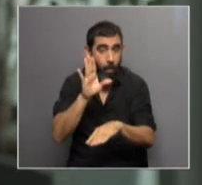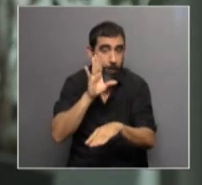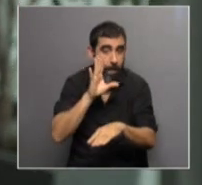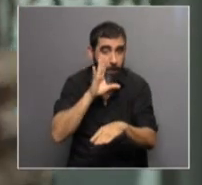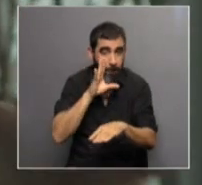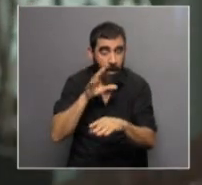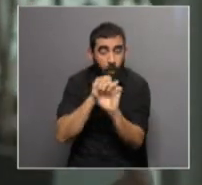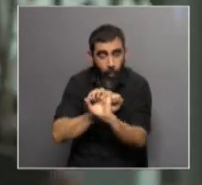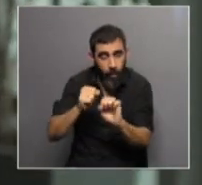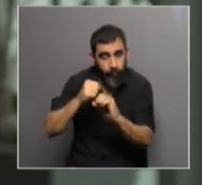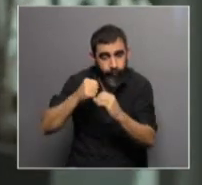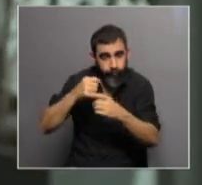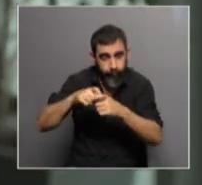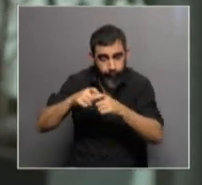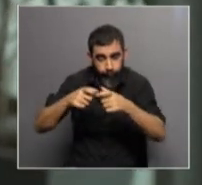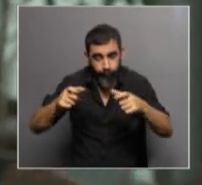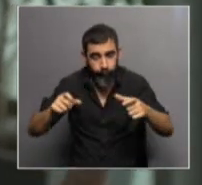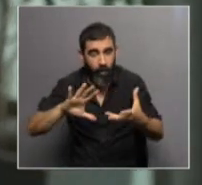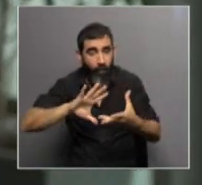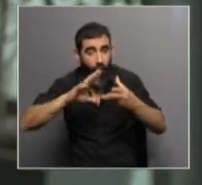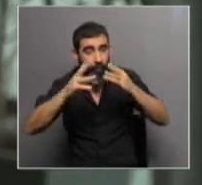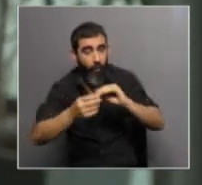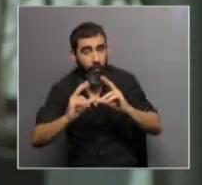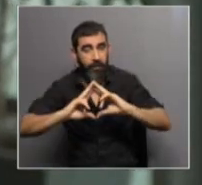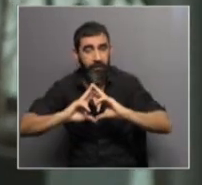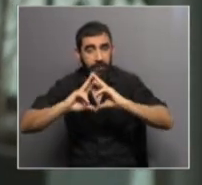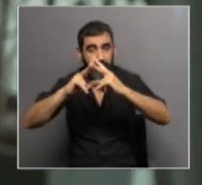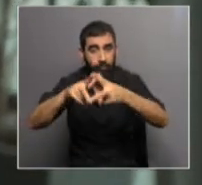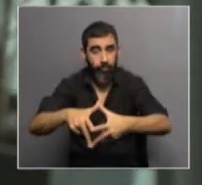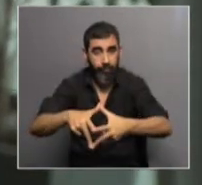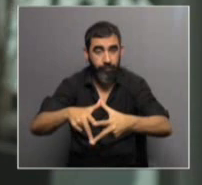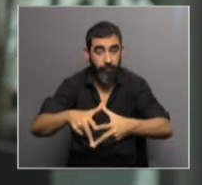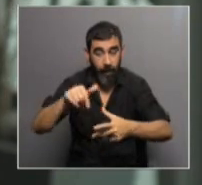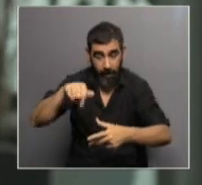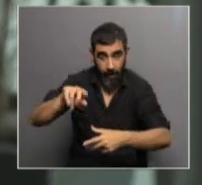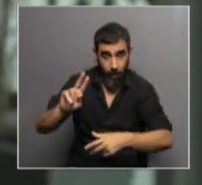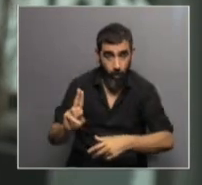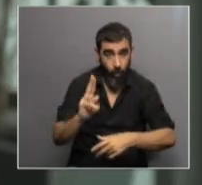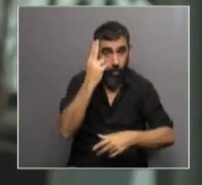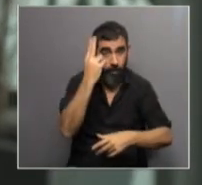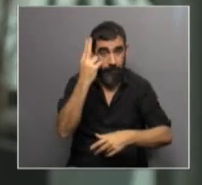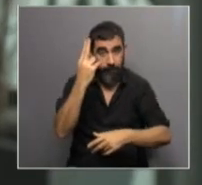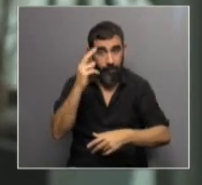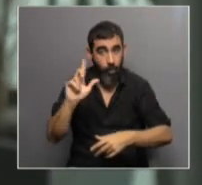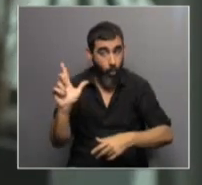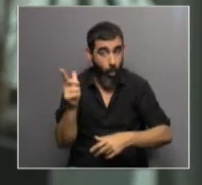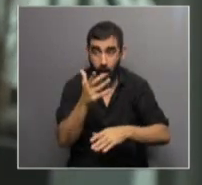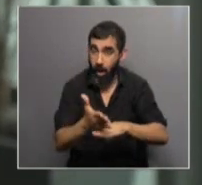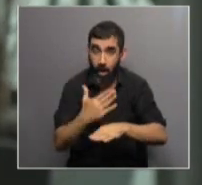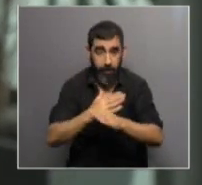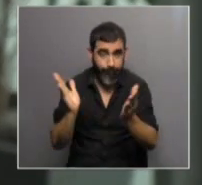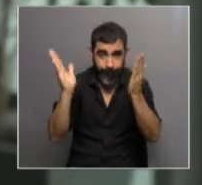cultivos eran capaces de generar estas estructuras -este tridimensionales en uruguay este no existía esta posibilidad